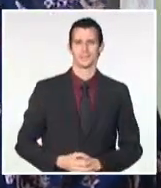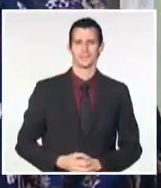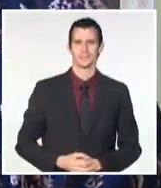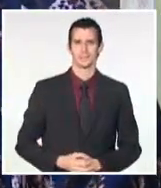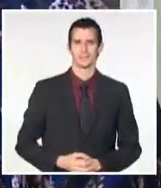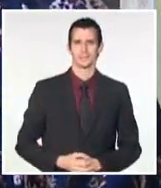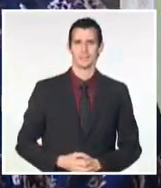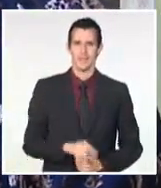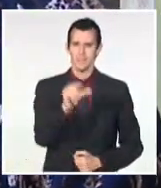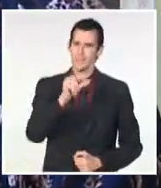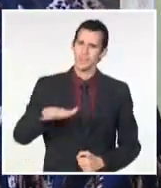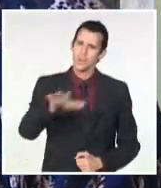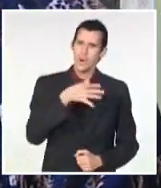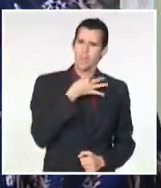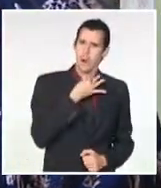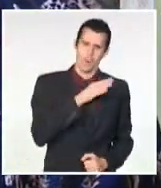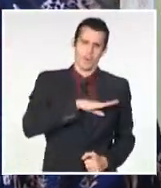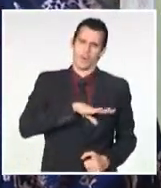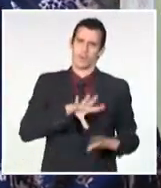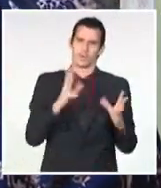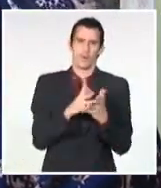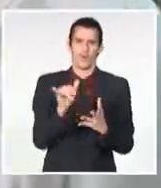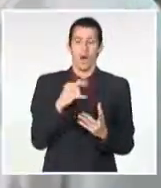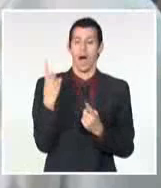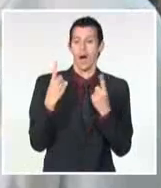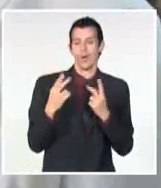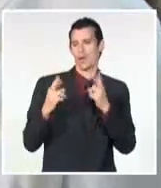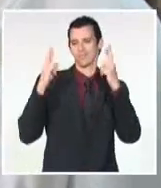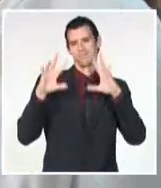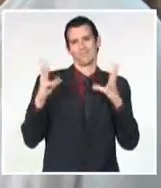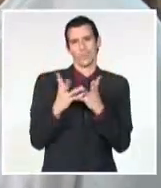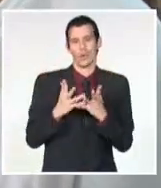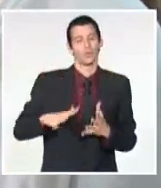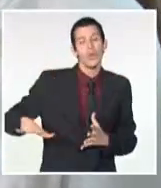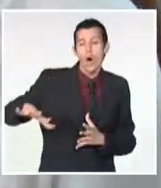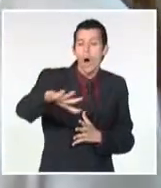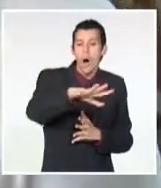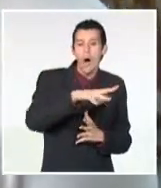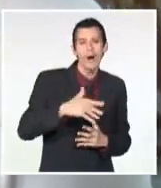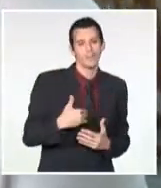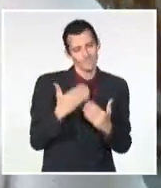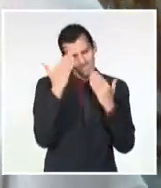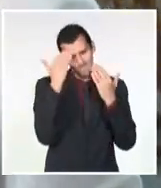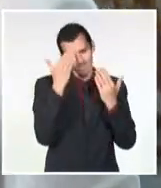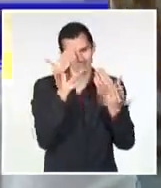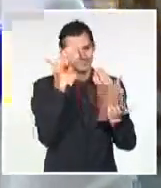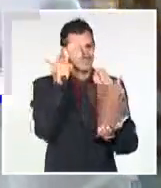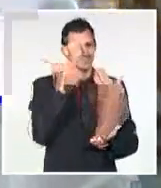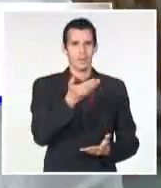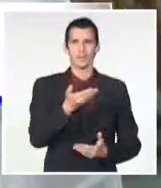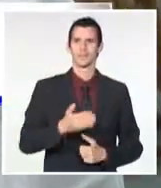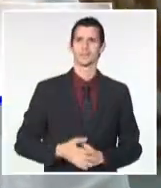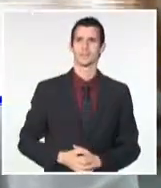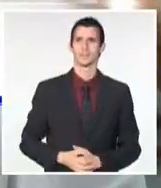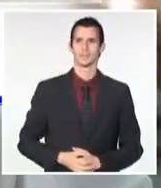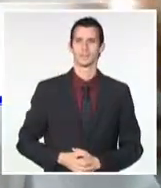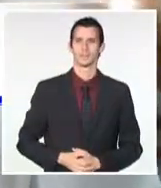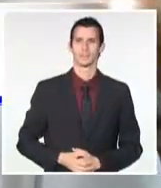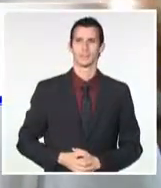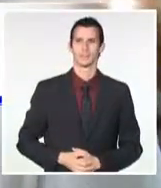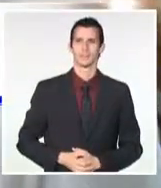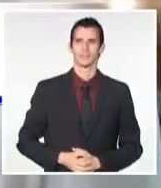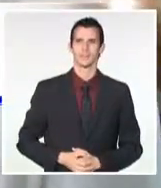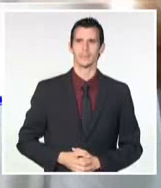humildes hasta las no tan humildes. Todos los brasileños, casi todos en los estados,